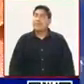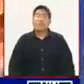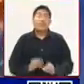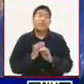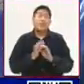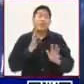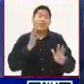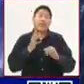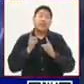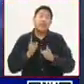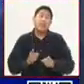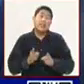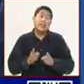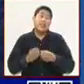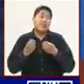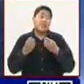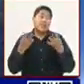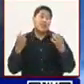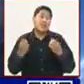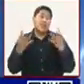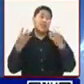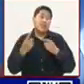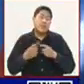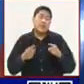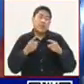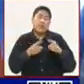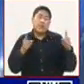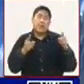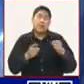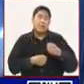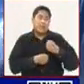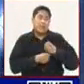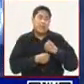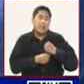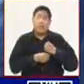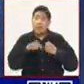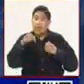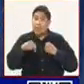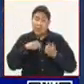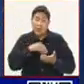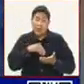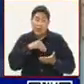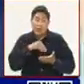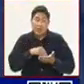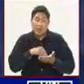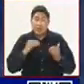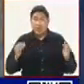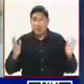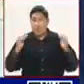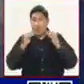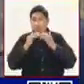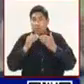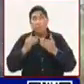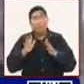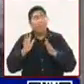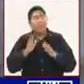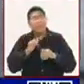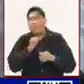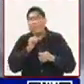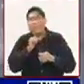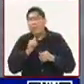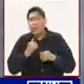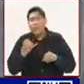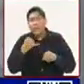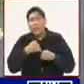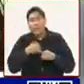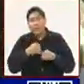Las filas están así, largas y largas en los diferentes cuarteles, por lo menos acá en la sede de gobierno. Si bien el 10 arrancaba el reclutamiento, pues